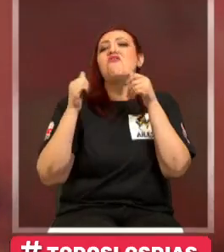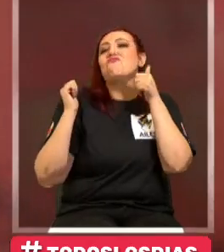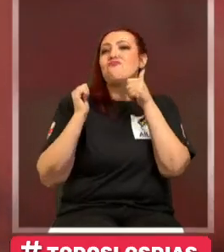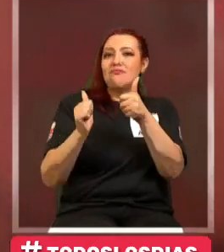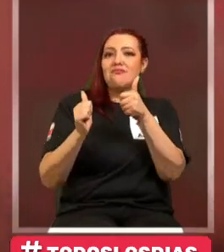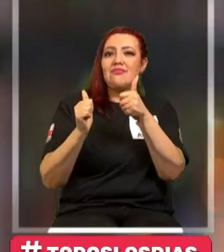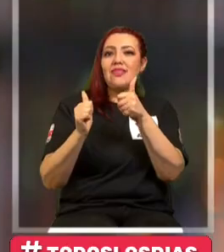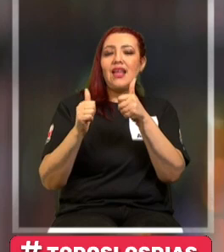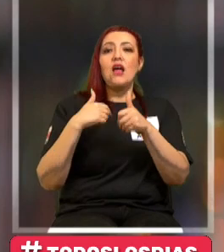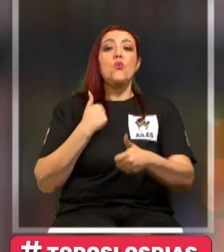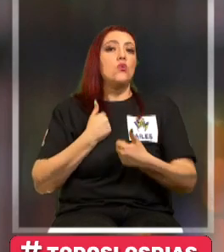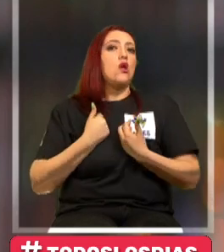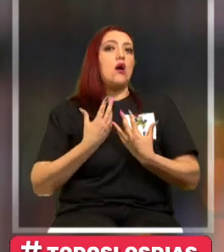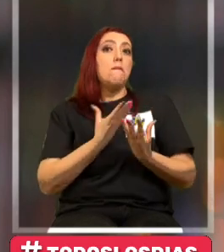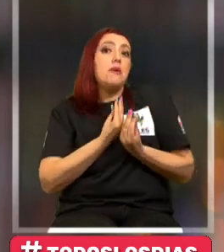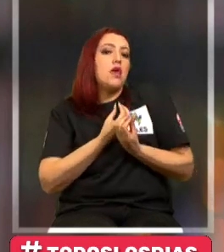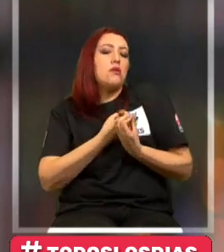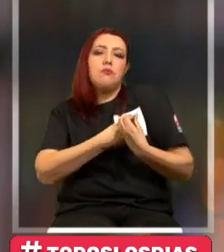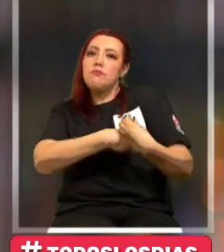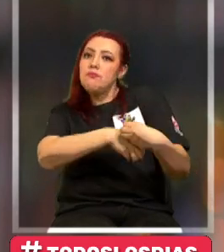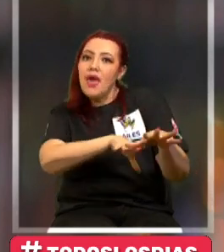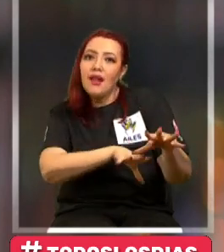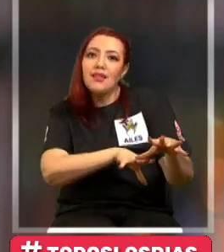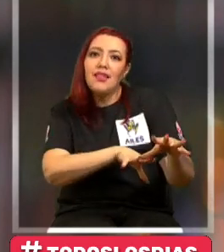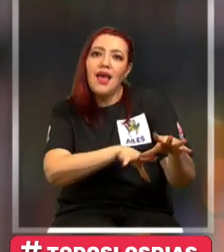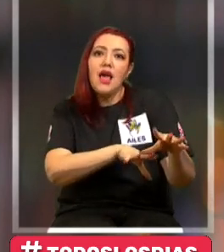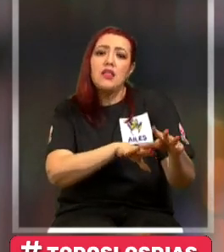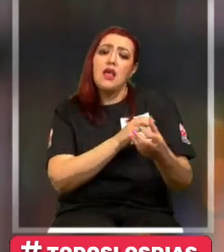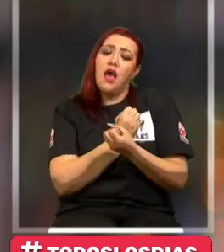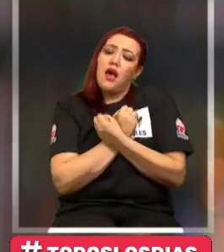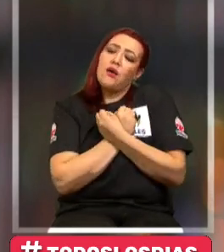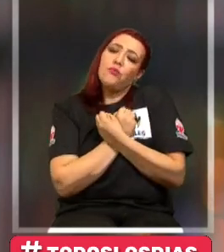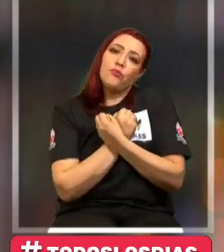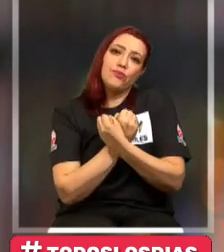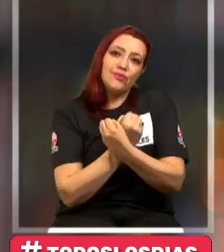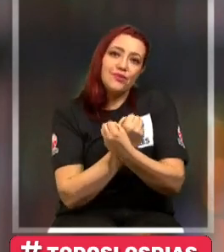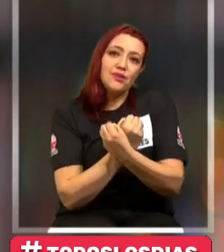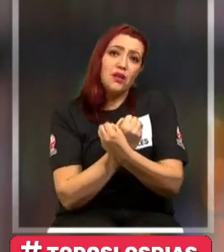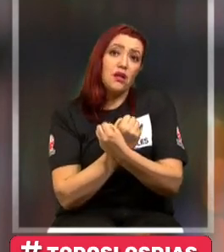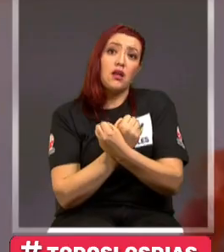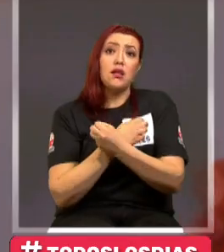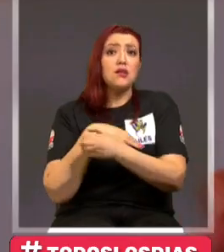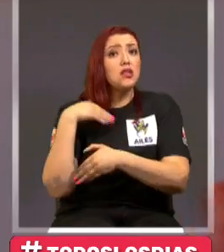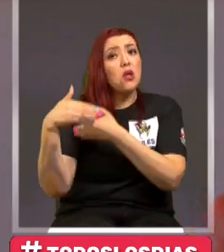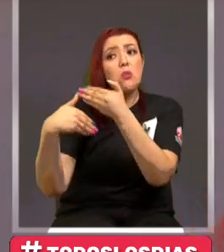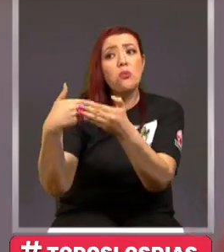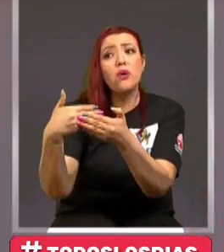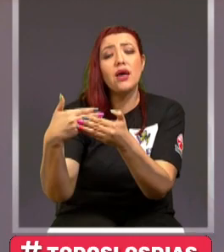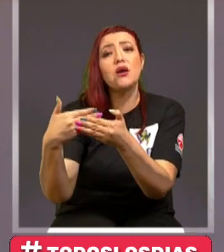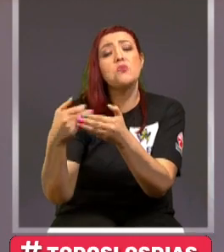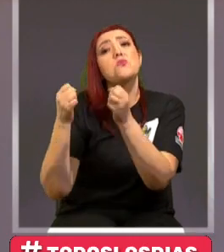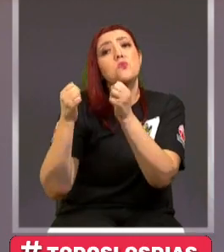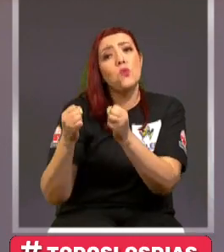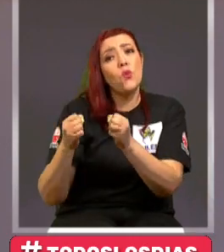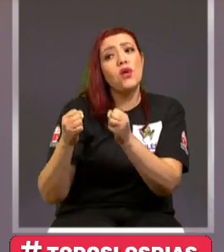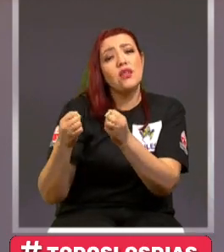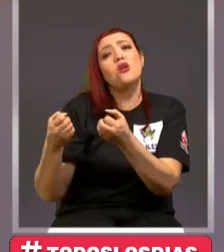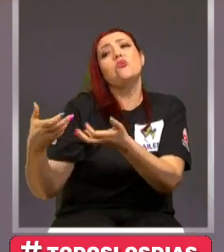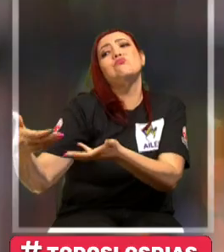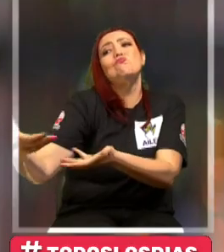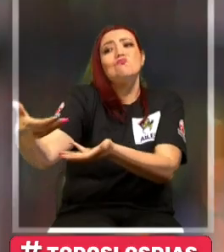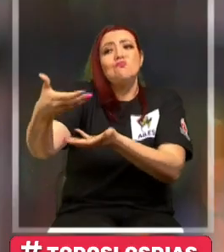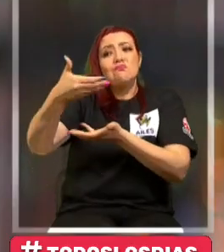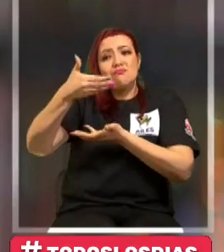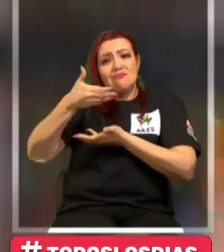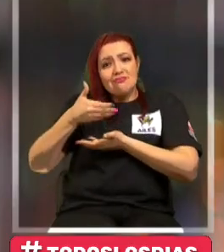que cuando uno pierde el miedo de hacer gestos de amor, después siempre viene una recompensa. Y esa recompensa es el día